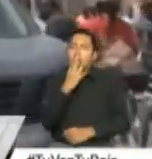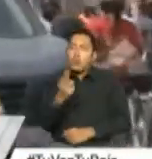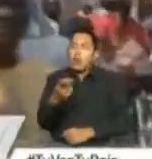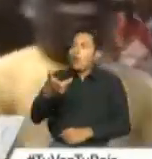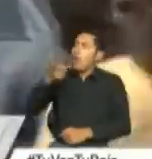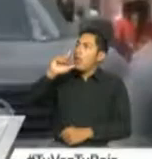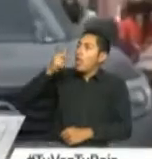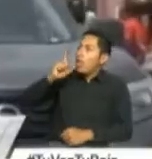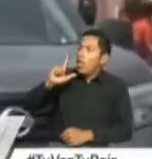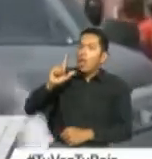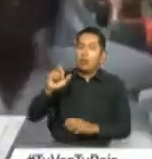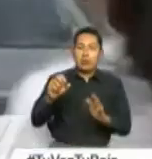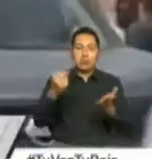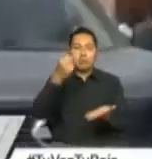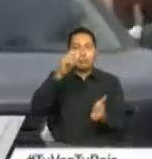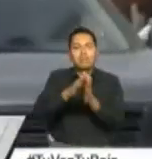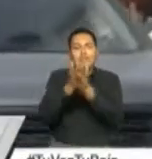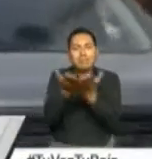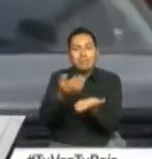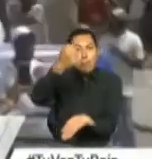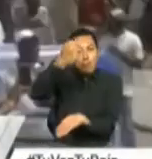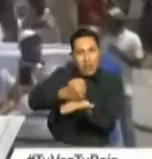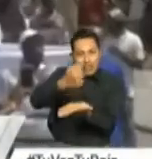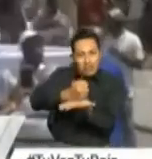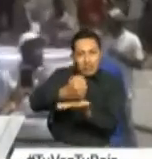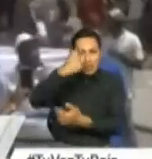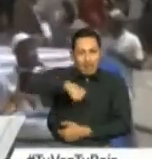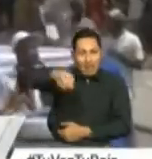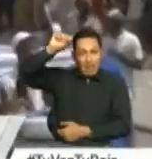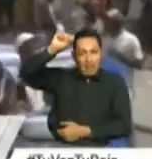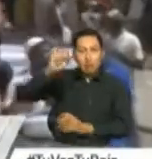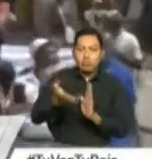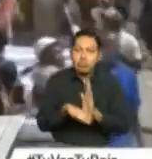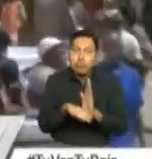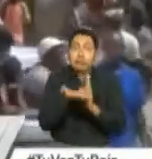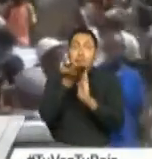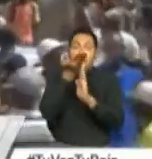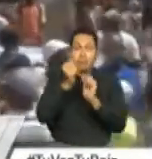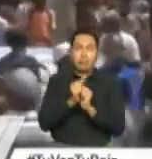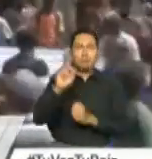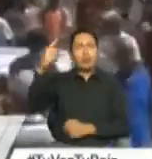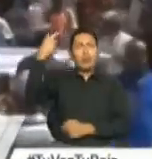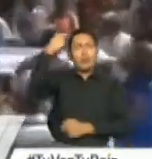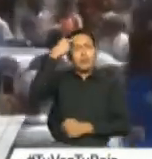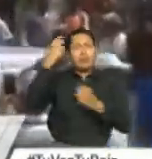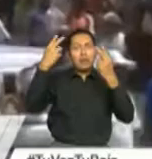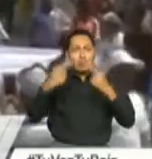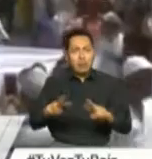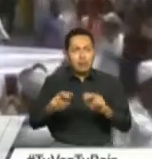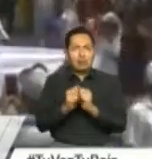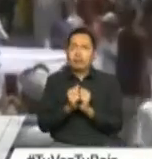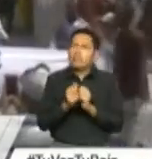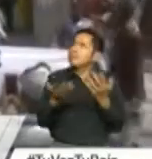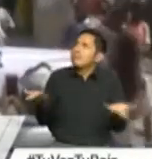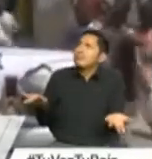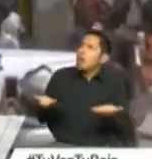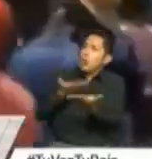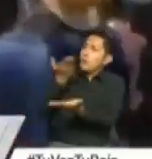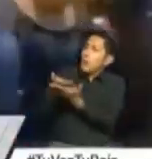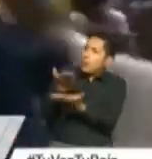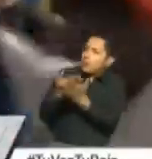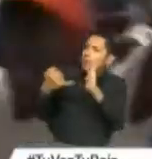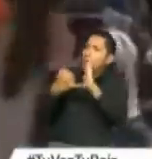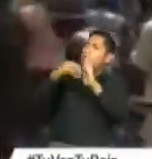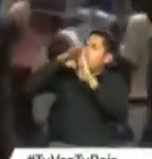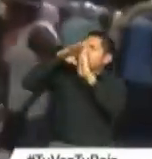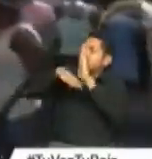los pasaportes. El Ejecutivo intenta calmar los ánimos proponiendo una reducción de impuestos sobre las rentas más bajas, pero la medida corre el riesgo de no